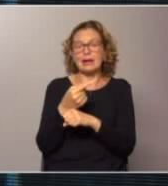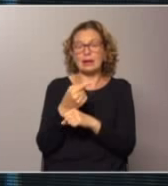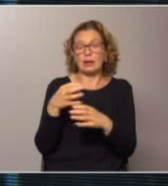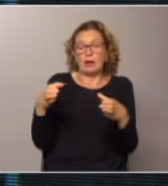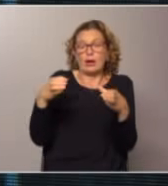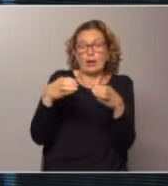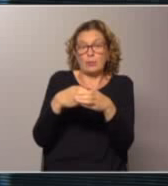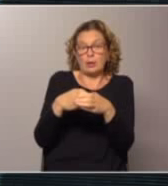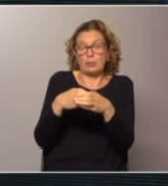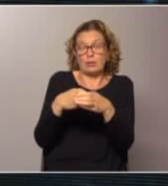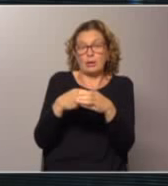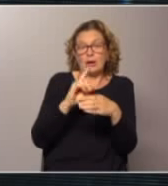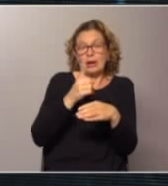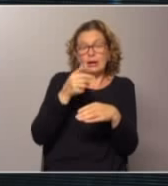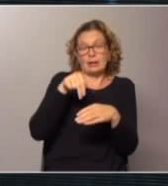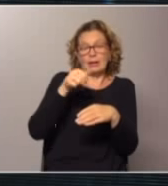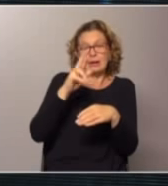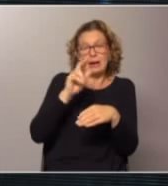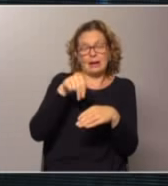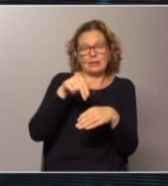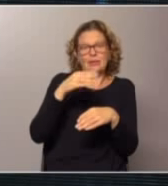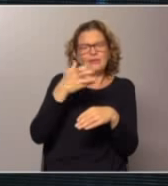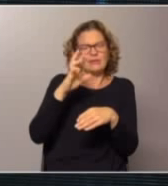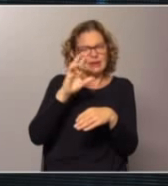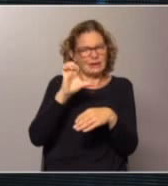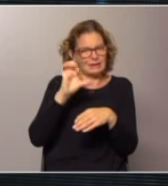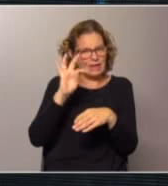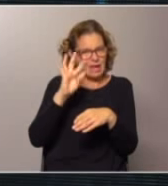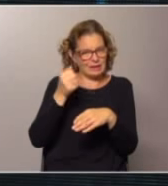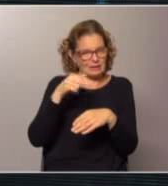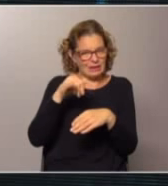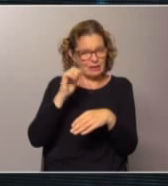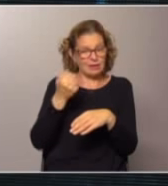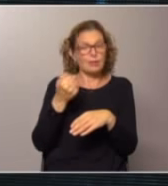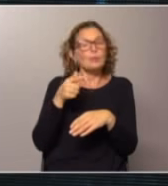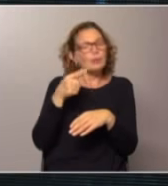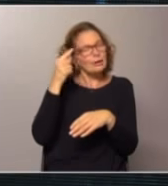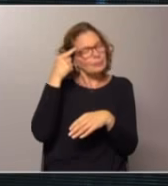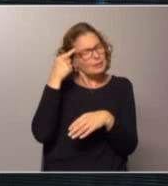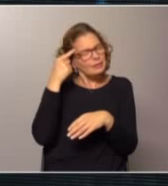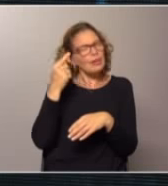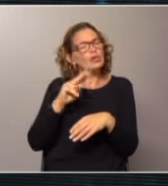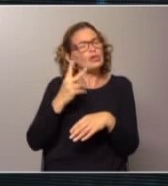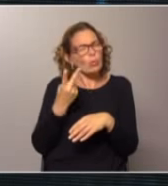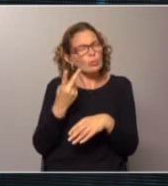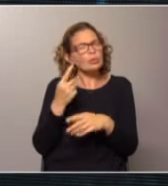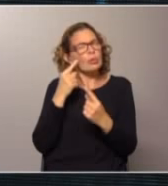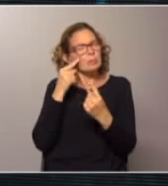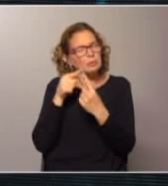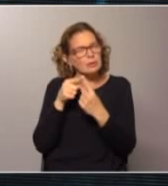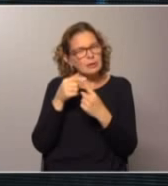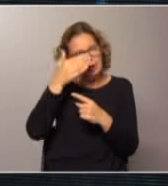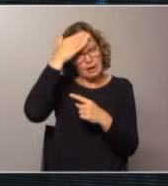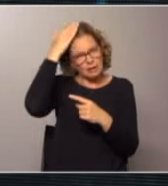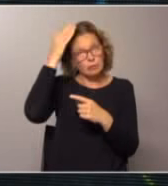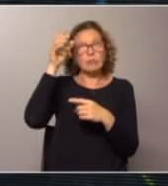de gran bretaña iba a ser quedarse en la unión europea pero en fin la segunda pata de esta reflexión para mí es que trump no cayó del cielo